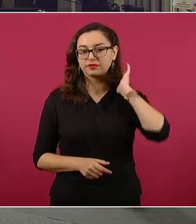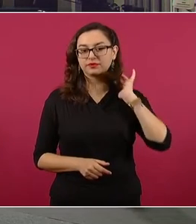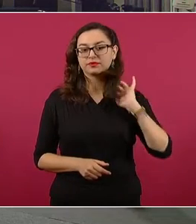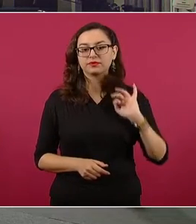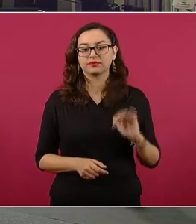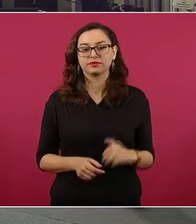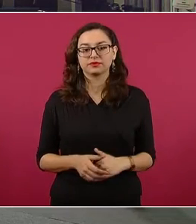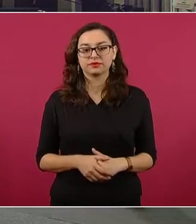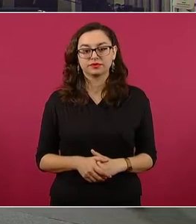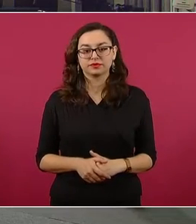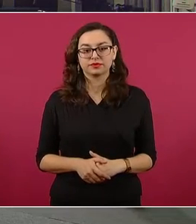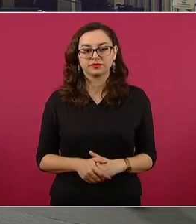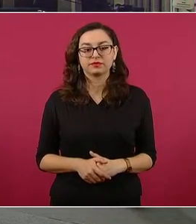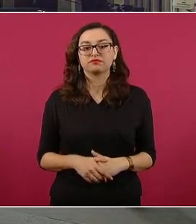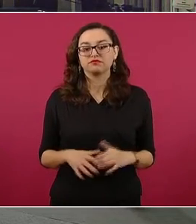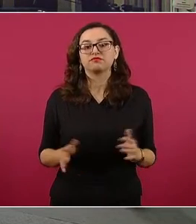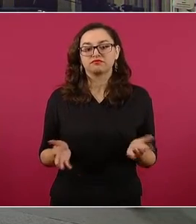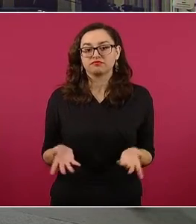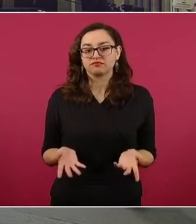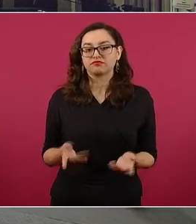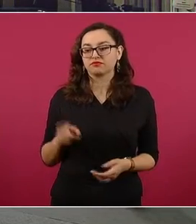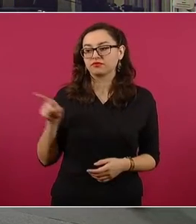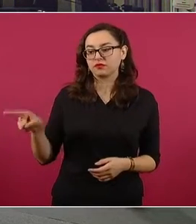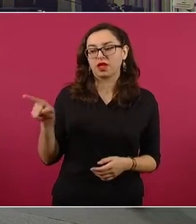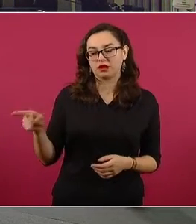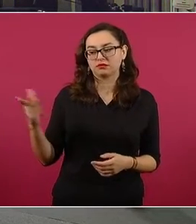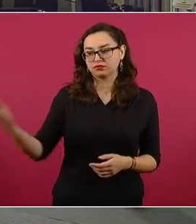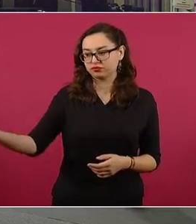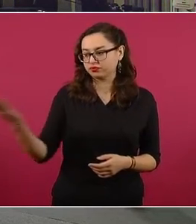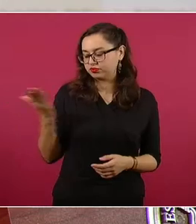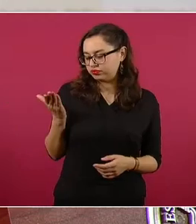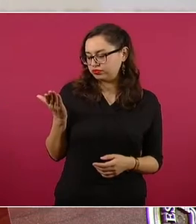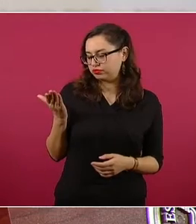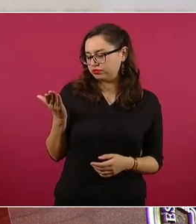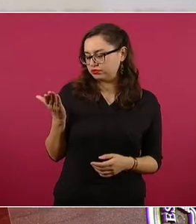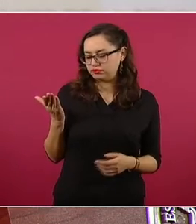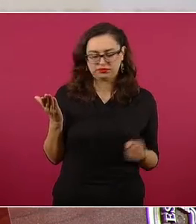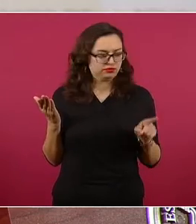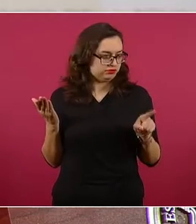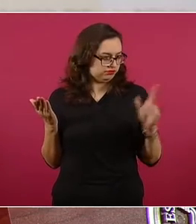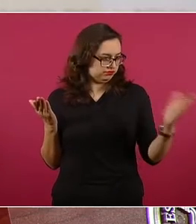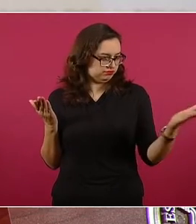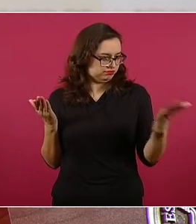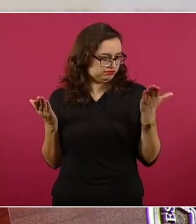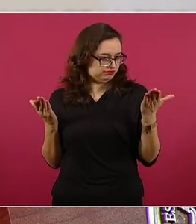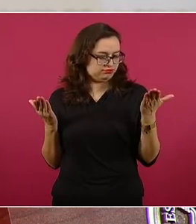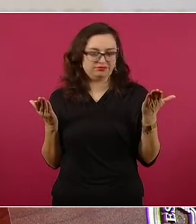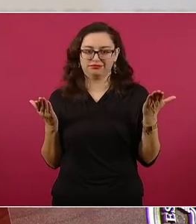ya me trajeron, no era el propuesto, ese no había sacado el primer lugar.